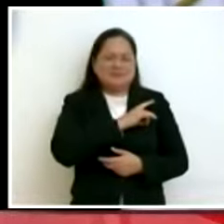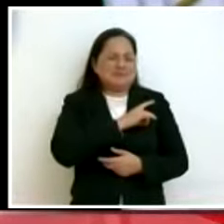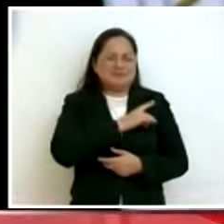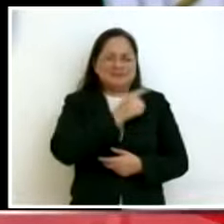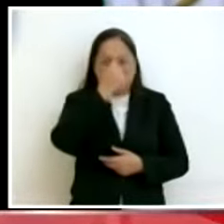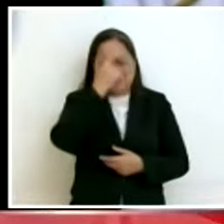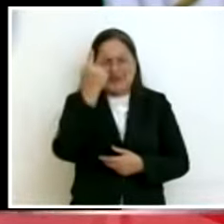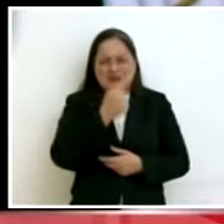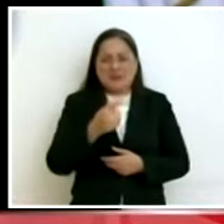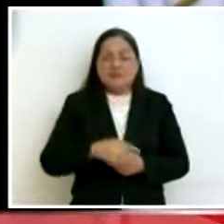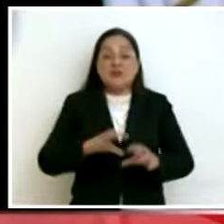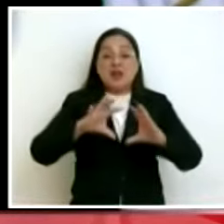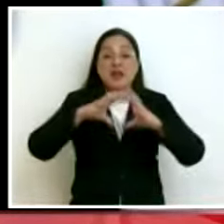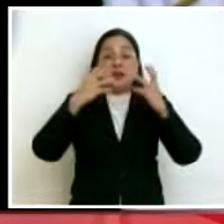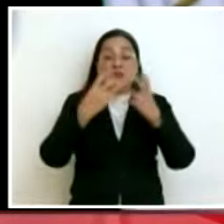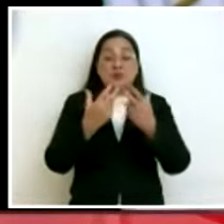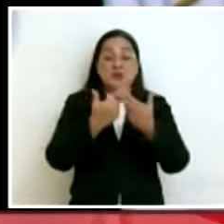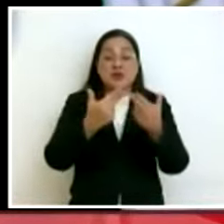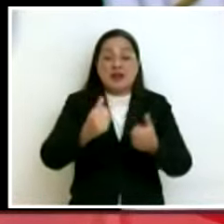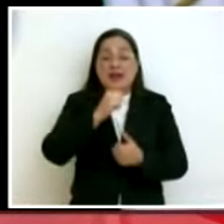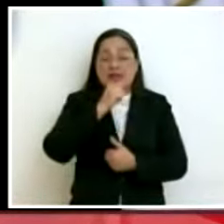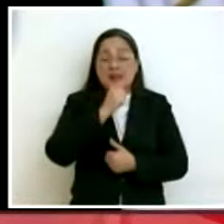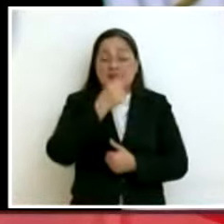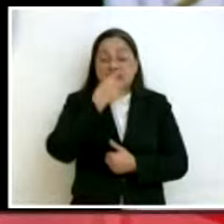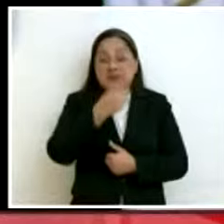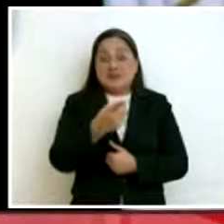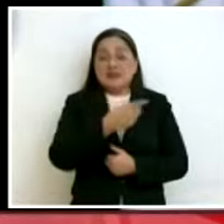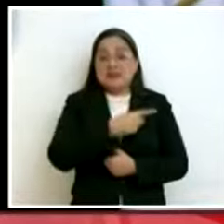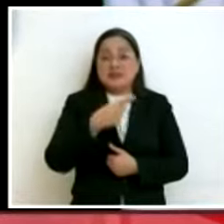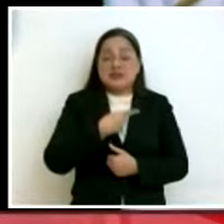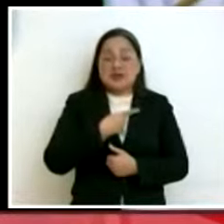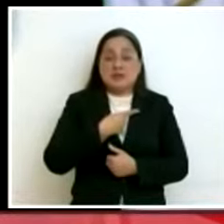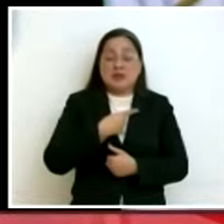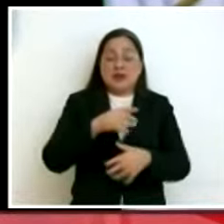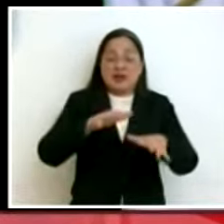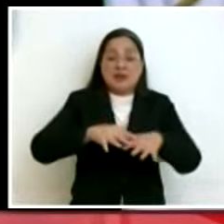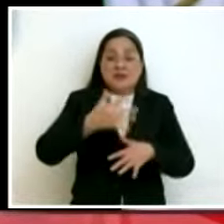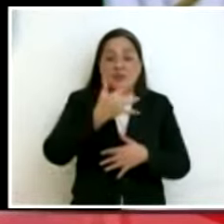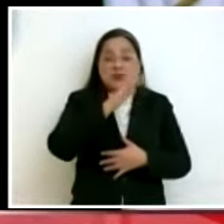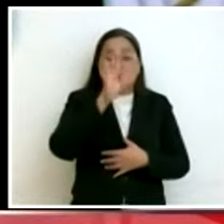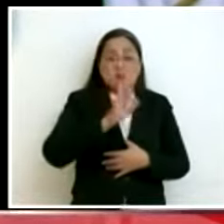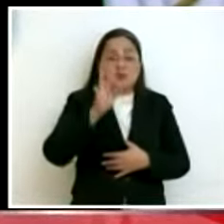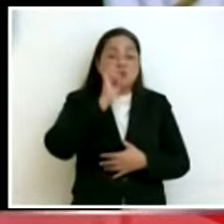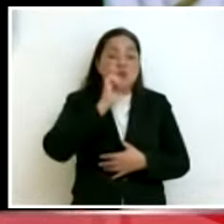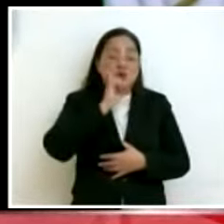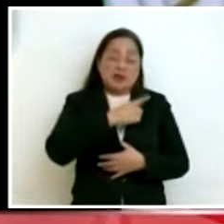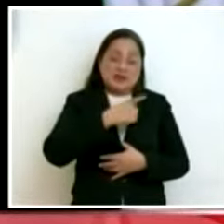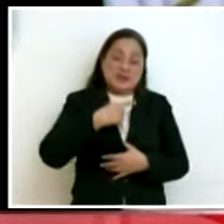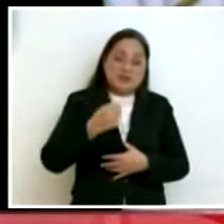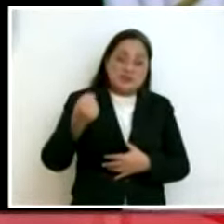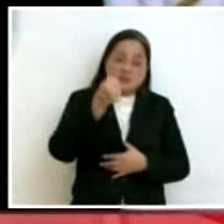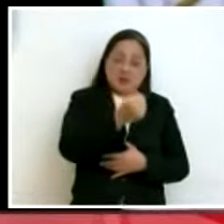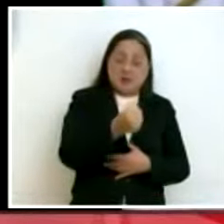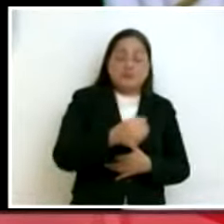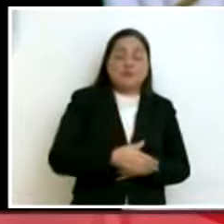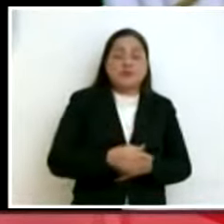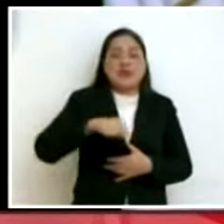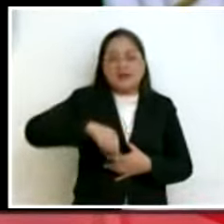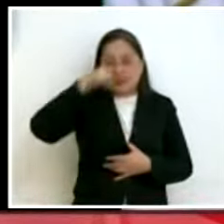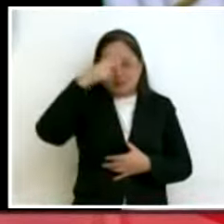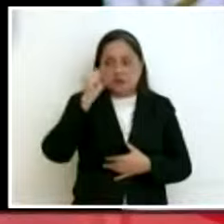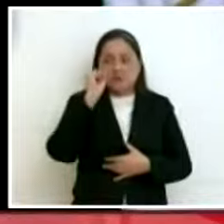en ninguna parte del mundo es obligatorio que la mitad del parlamento sean mujeres en México sí y yo